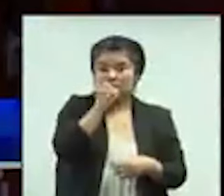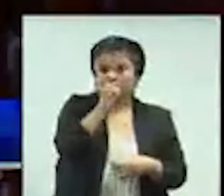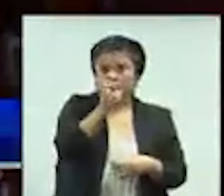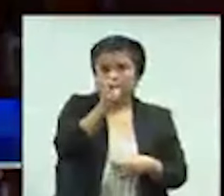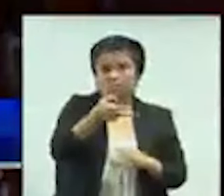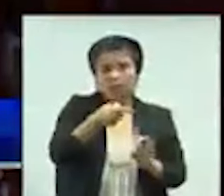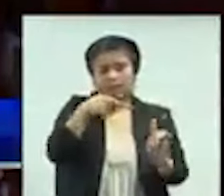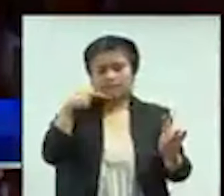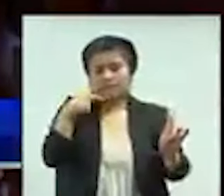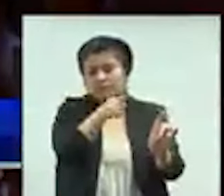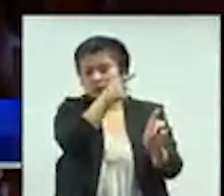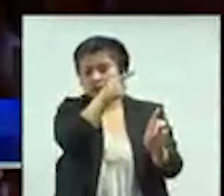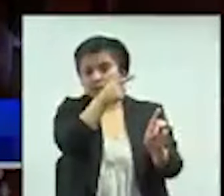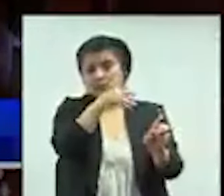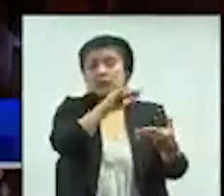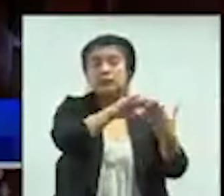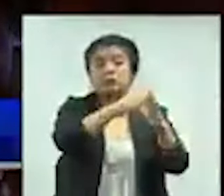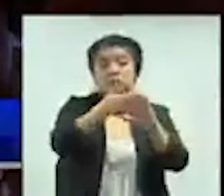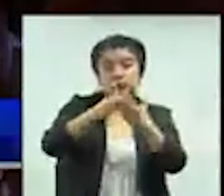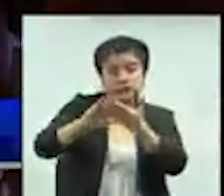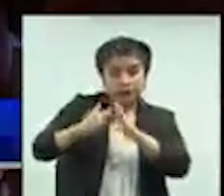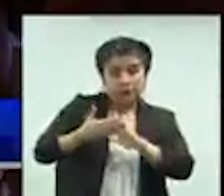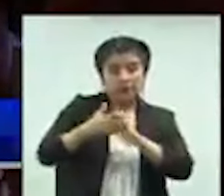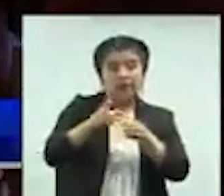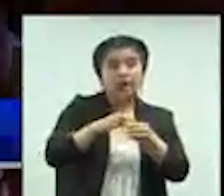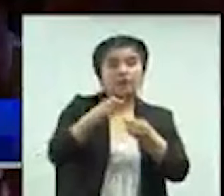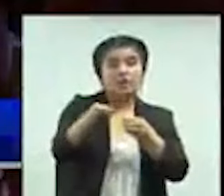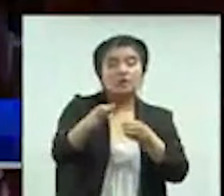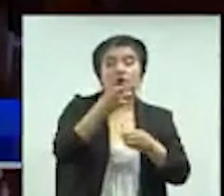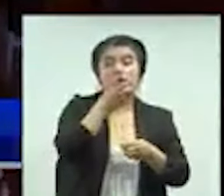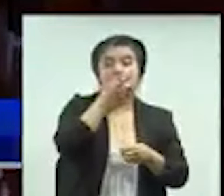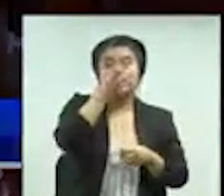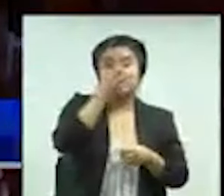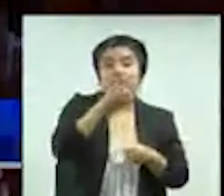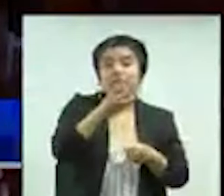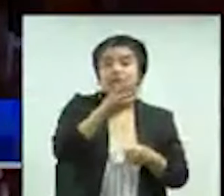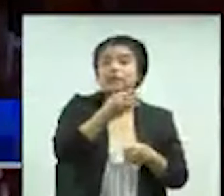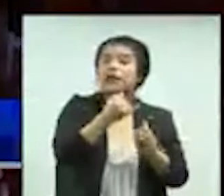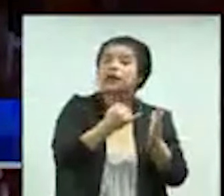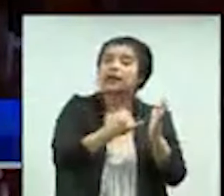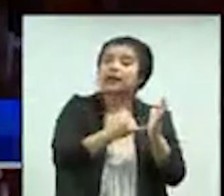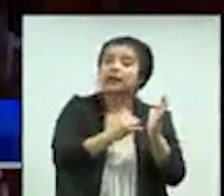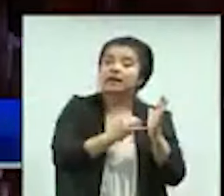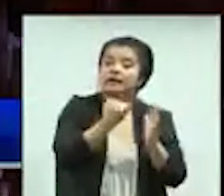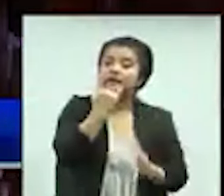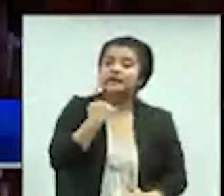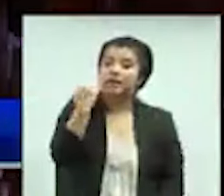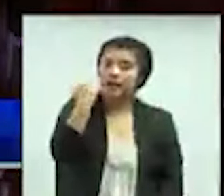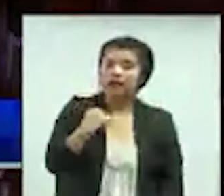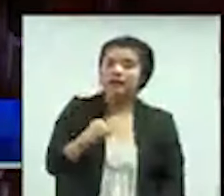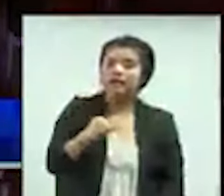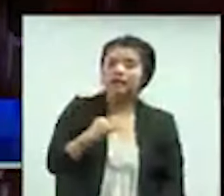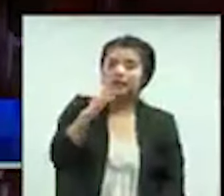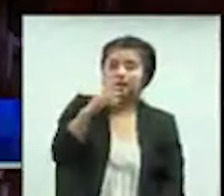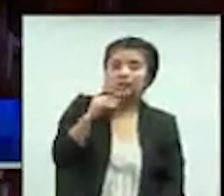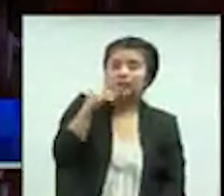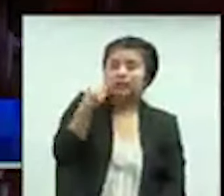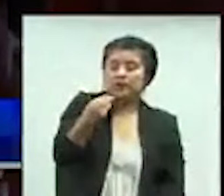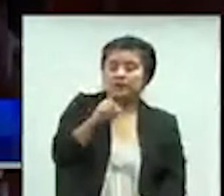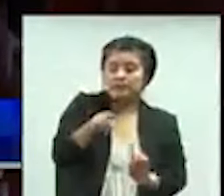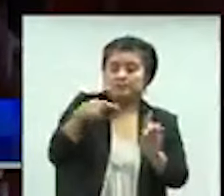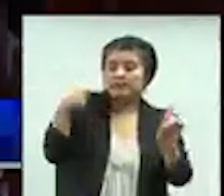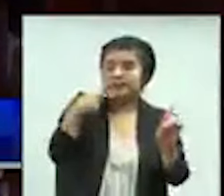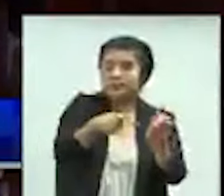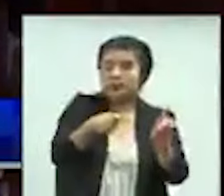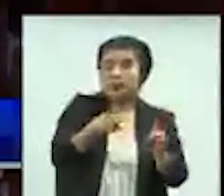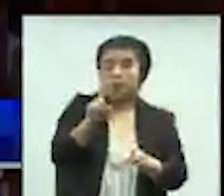insulto hacia la comunidad y hacia el pueblo de Israel del por qué razón se emitió